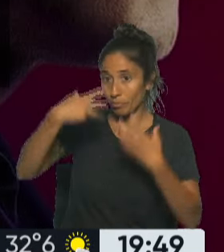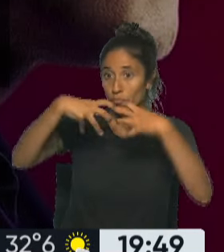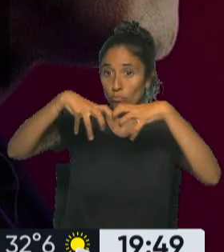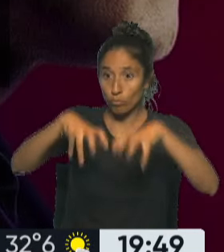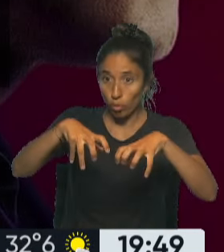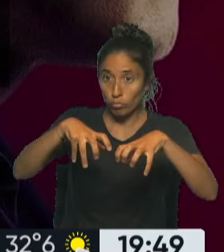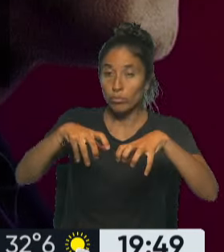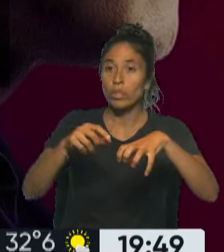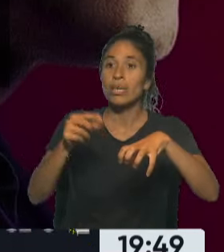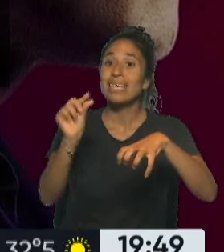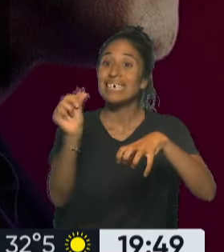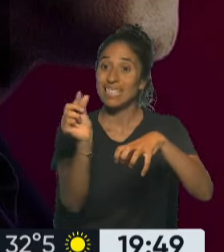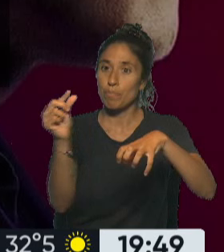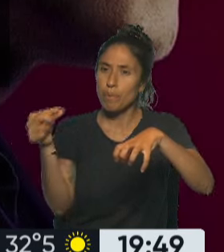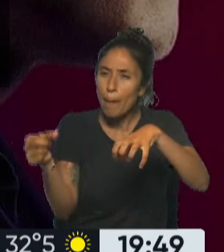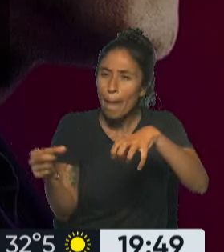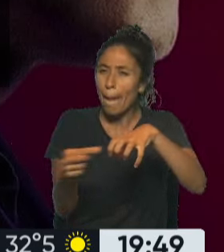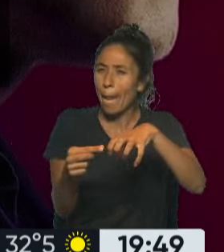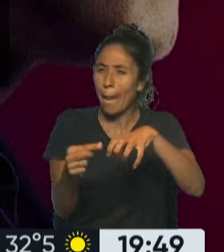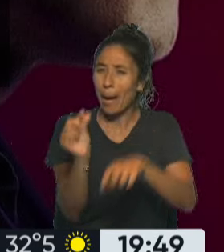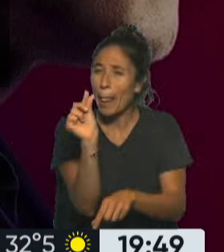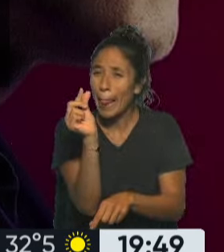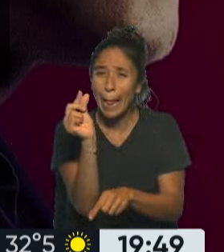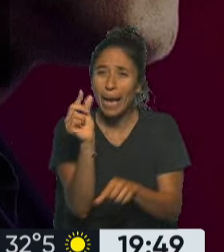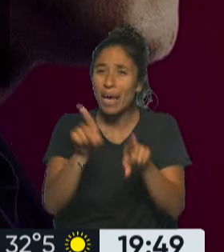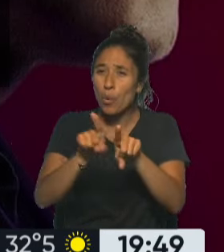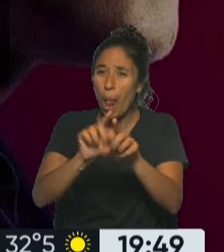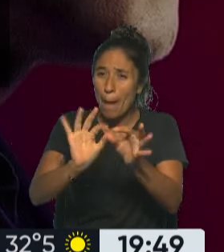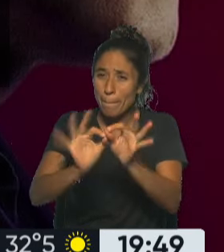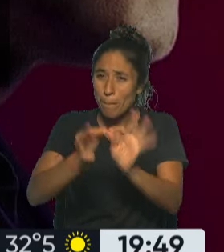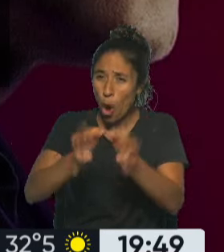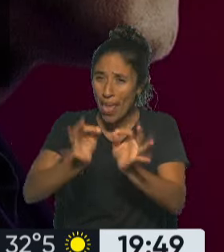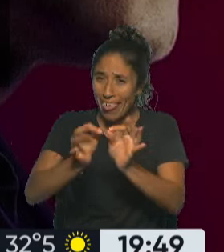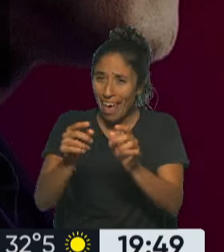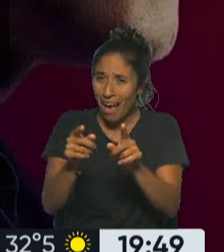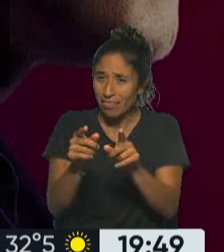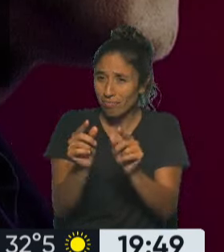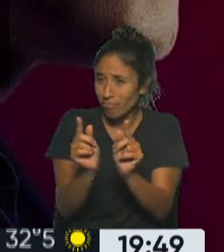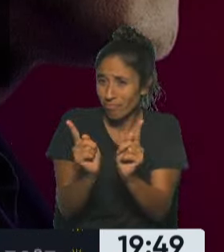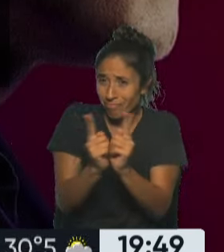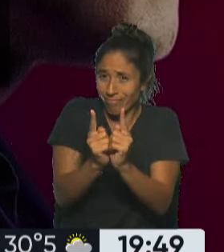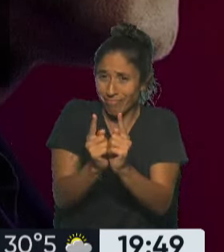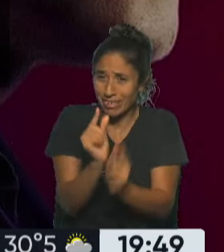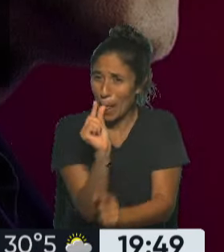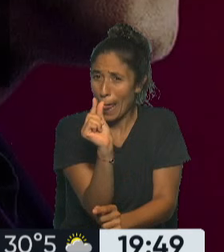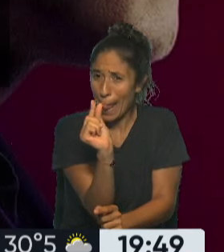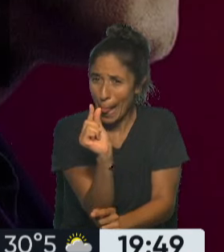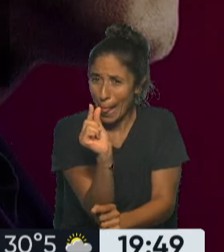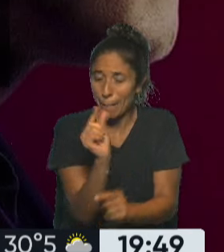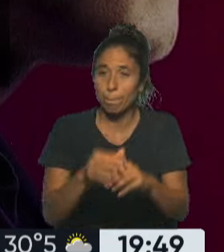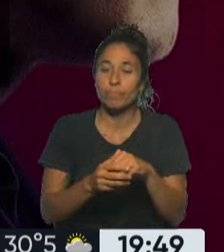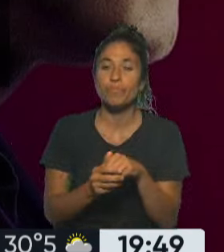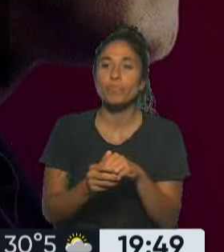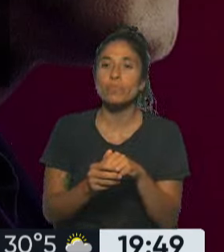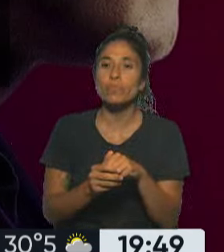es un chip muy pequeño del tamaño de una moneda con 64 hilos finos más finitos que el pelo y se